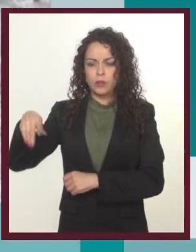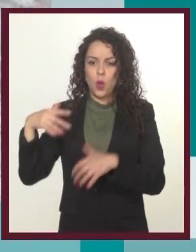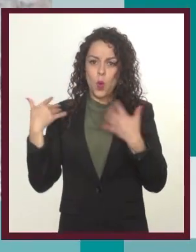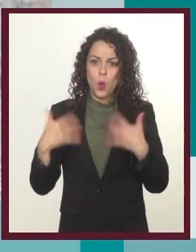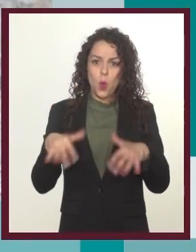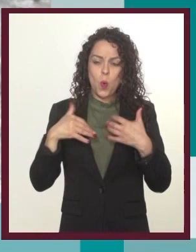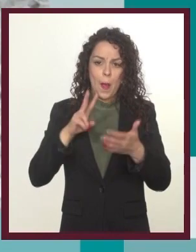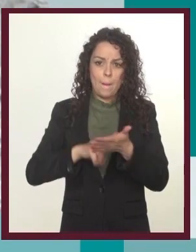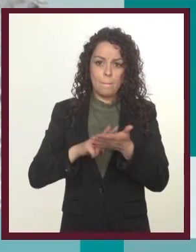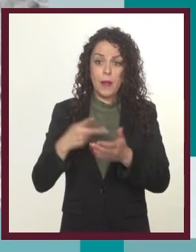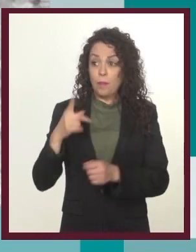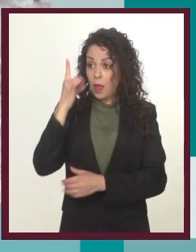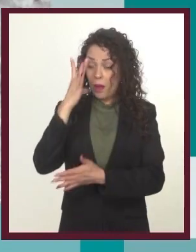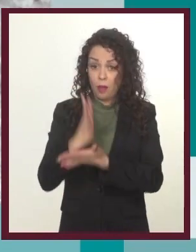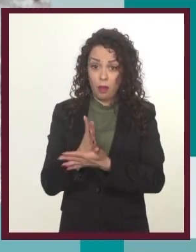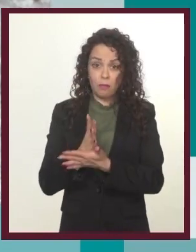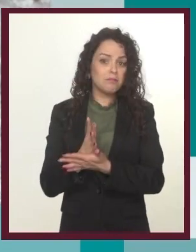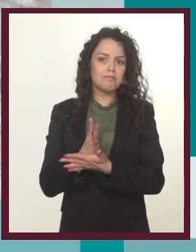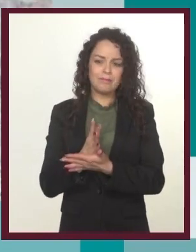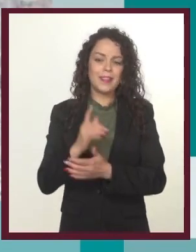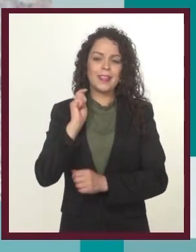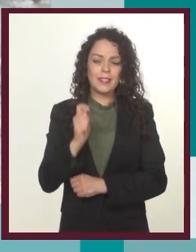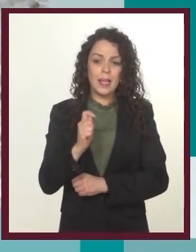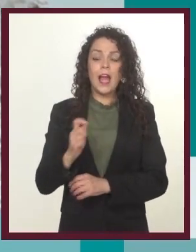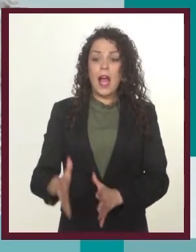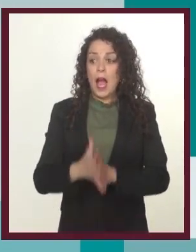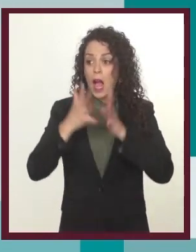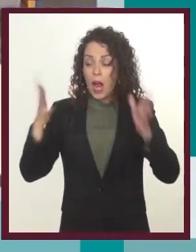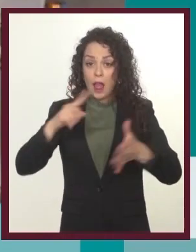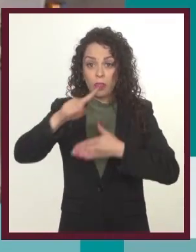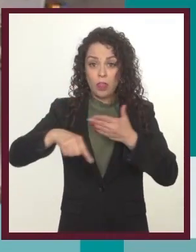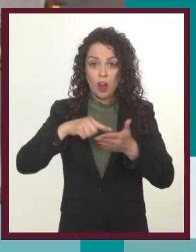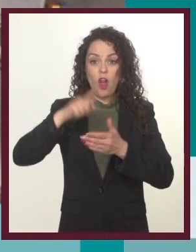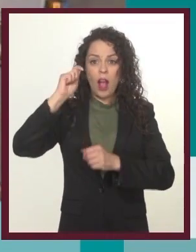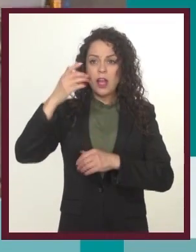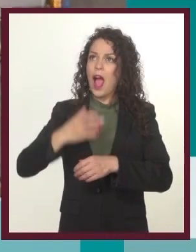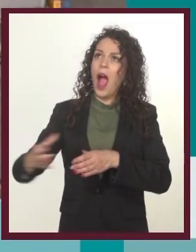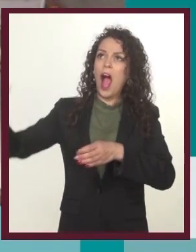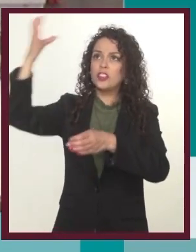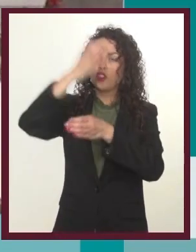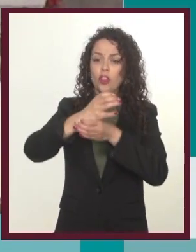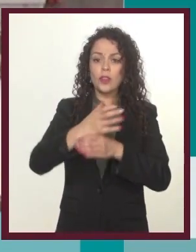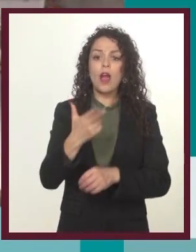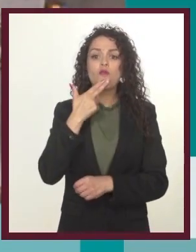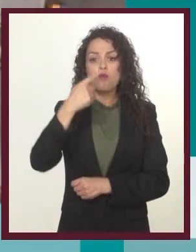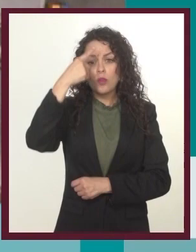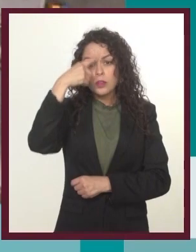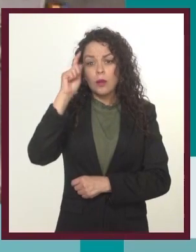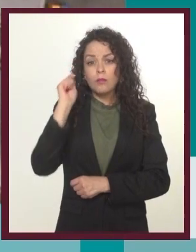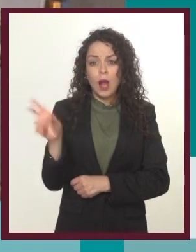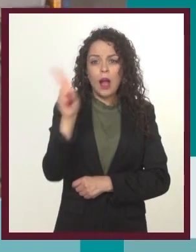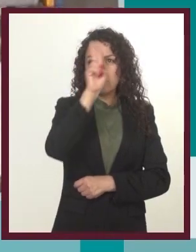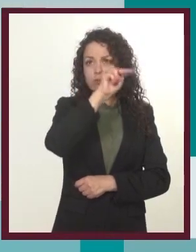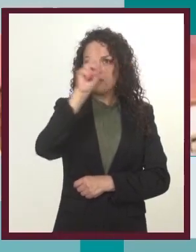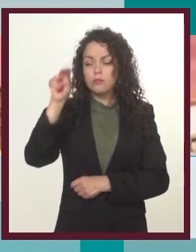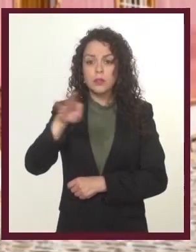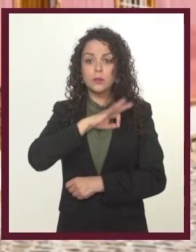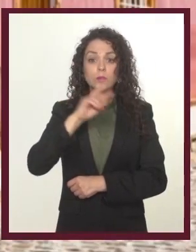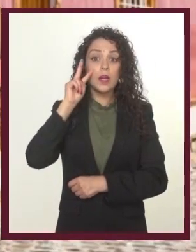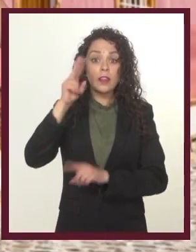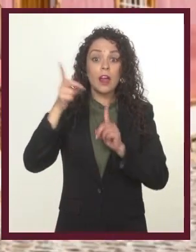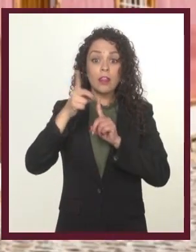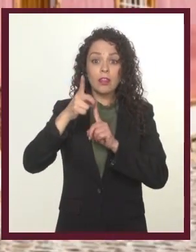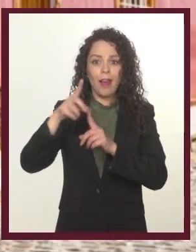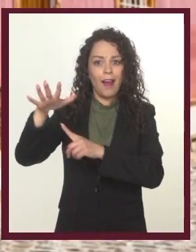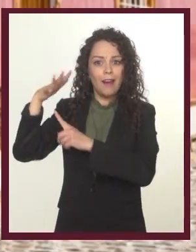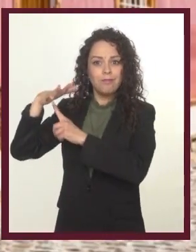gran formato. Pero no solo eso. Los grandes espacios que son las azoteas los usan para pintar obras que solo podrían ser vistas